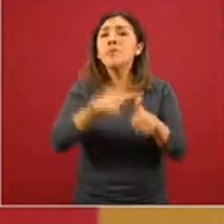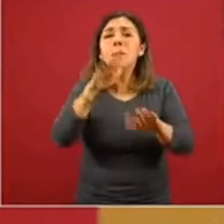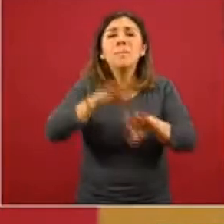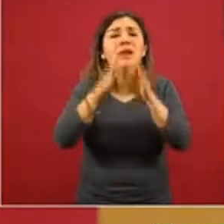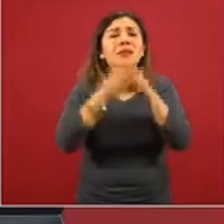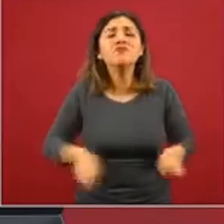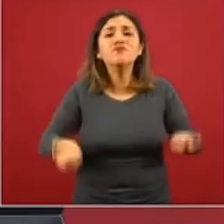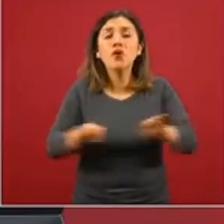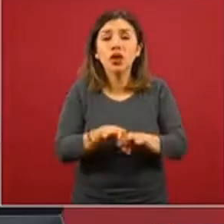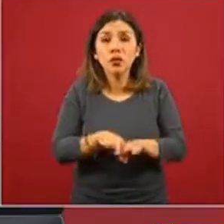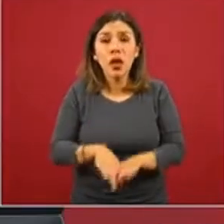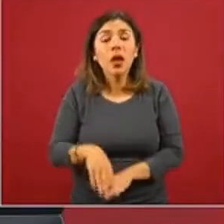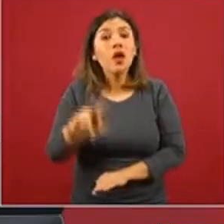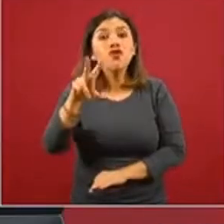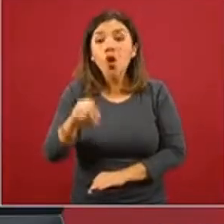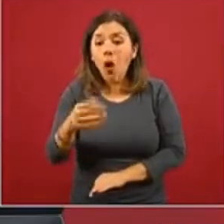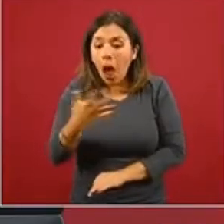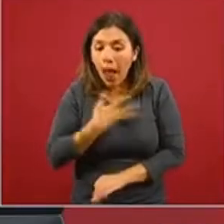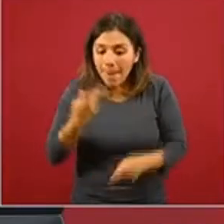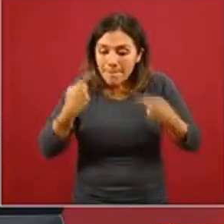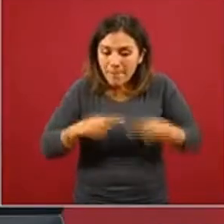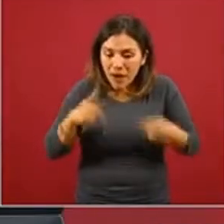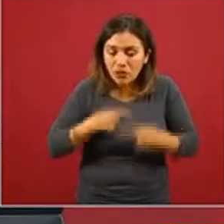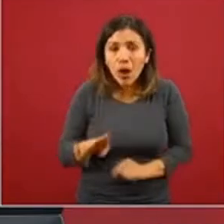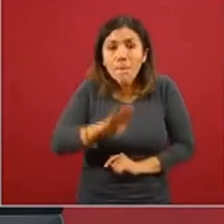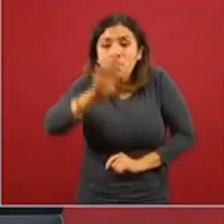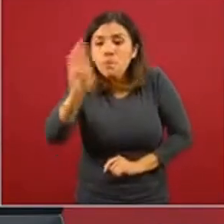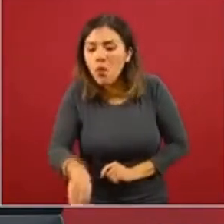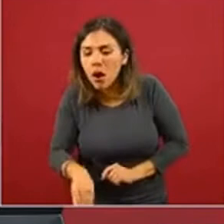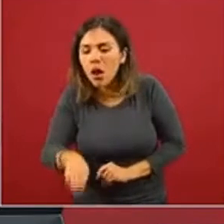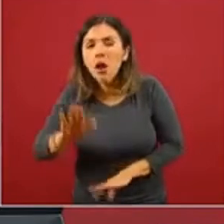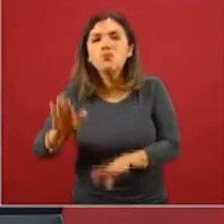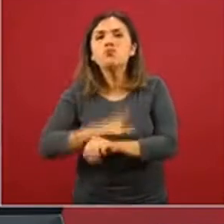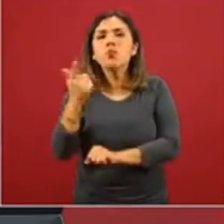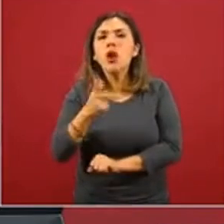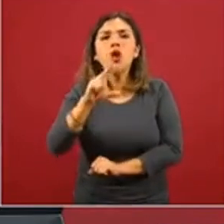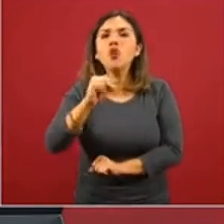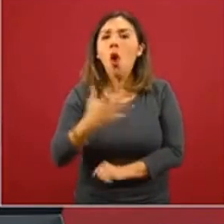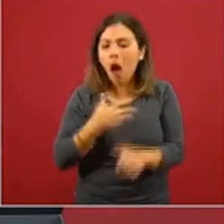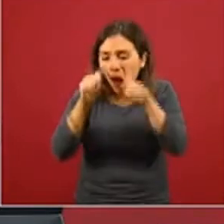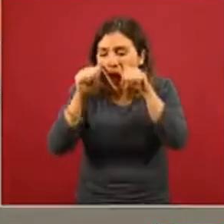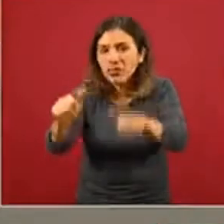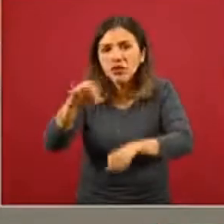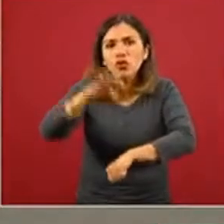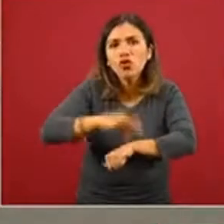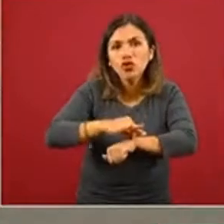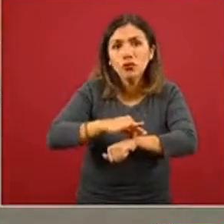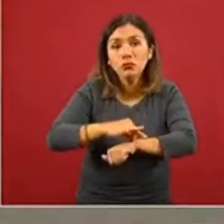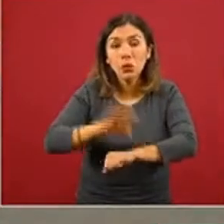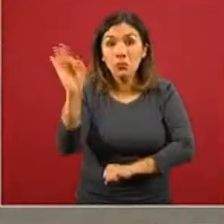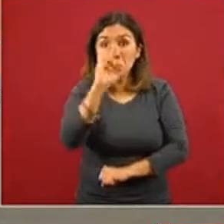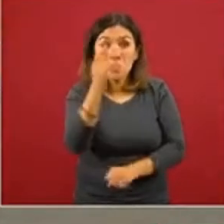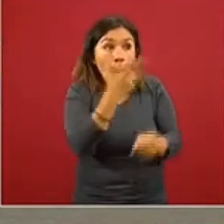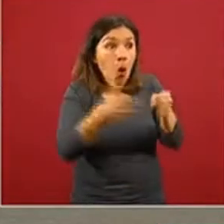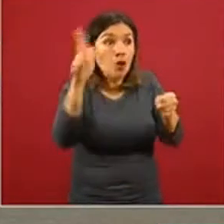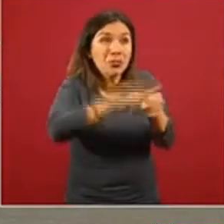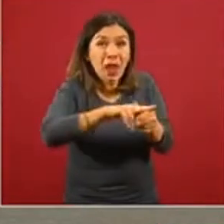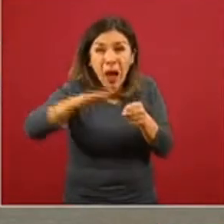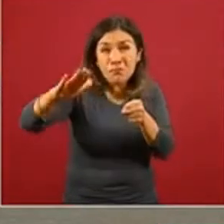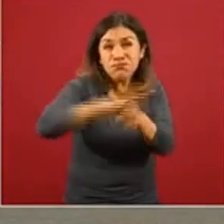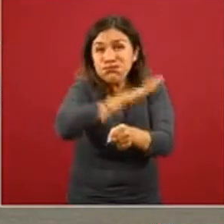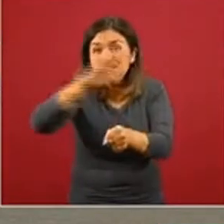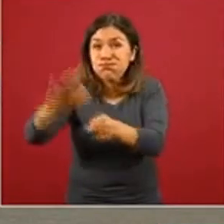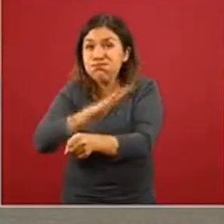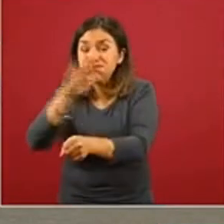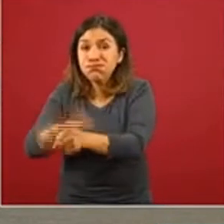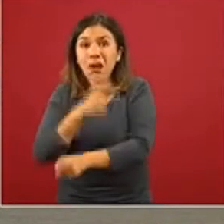que no haya personas que mueran por falta de atención. Y si se saturan los hospitales de